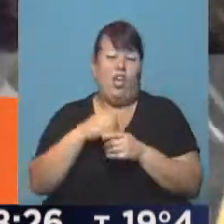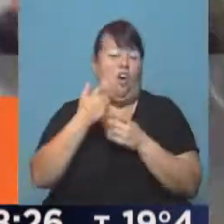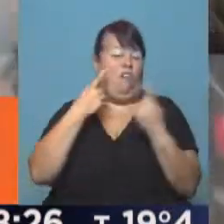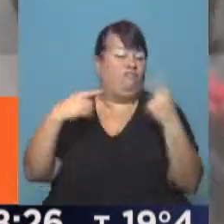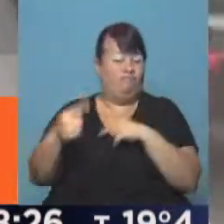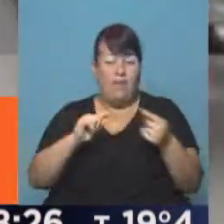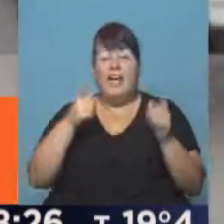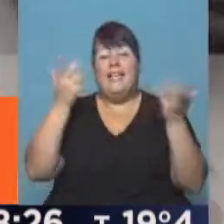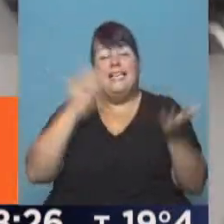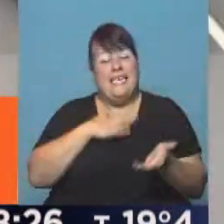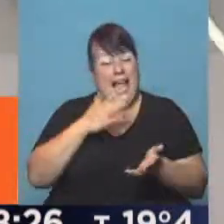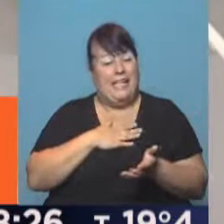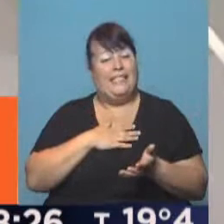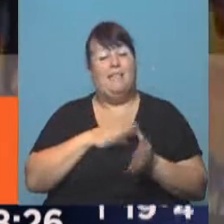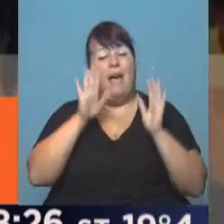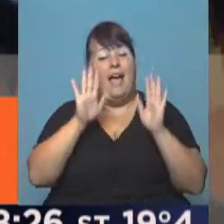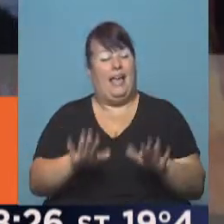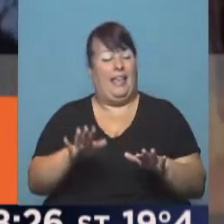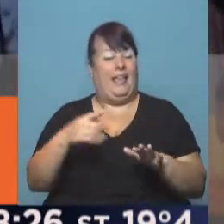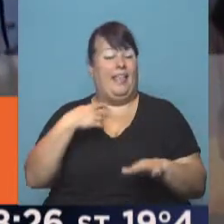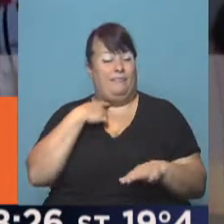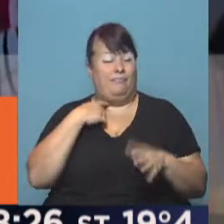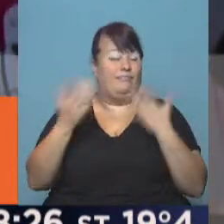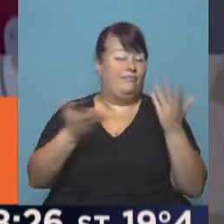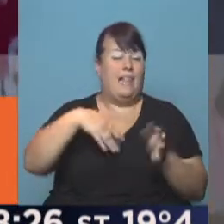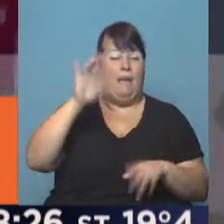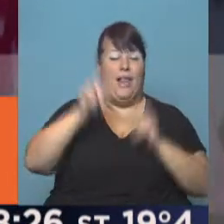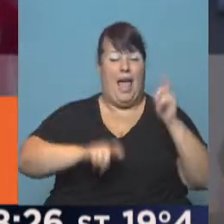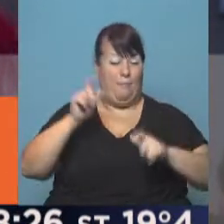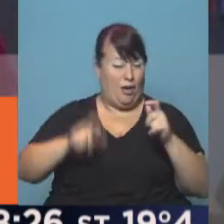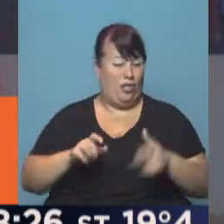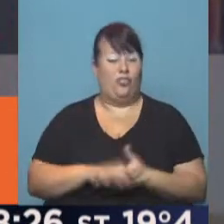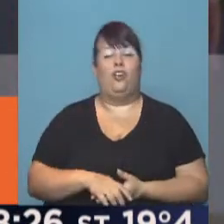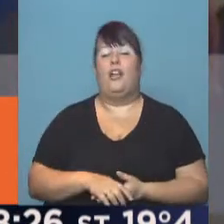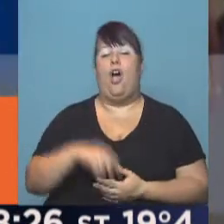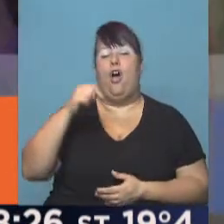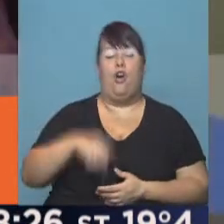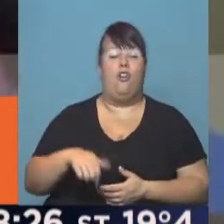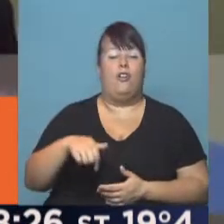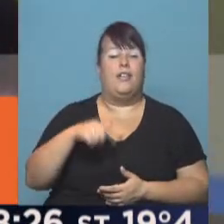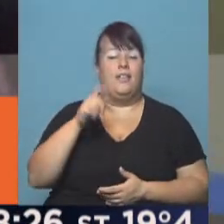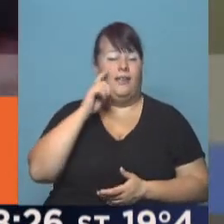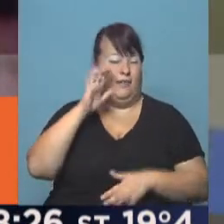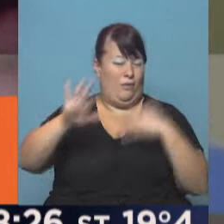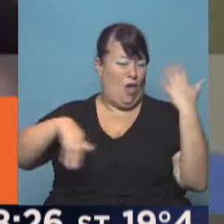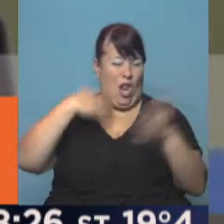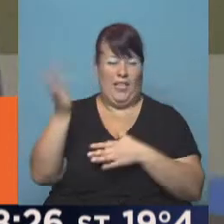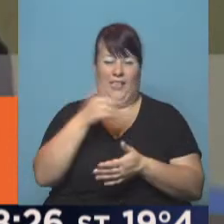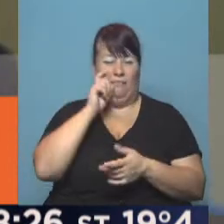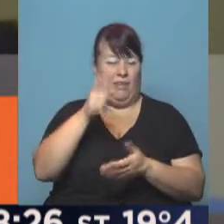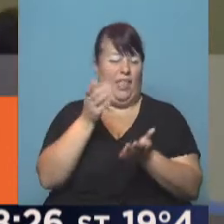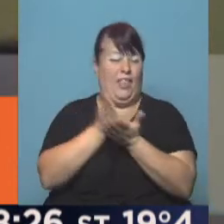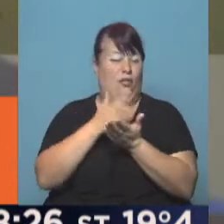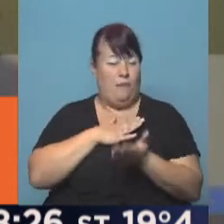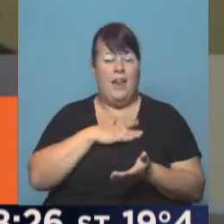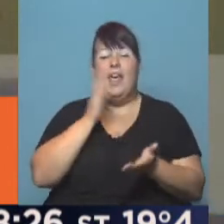desencuentran, y lamentablemente los que quedan en medio es la mayoría de la ciudadanía, en la que hoy día se están violentando todos sus derechos humanos, desde